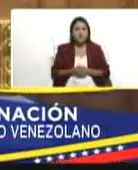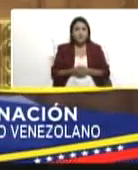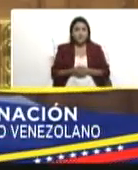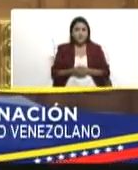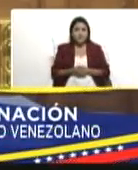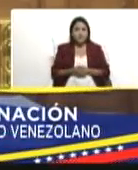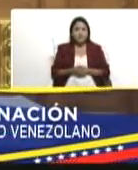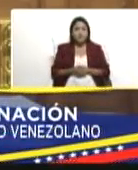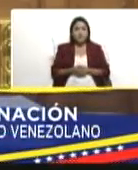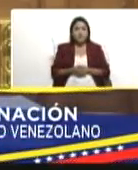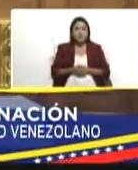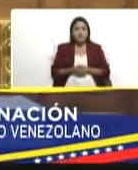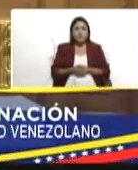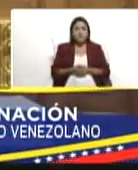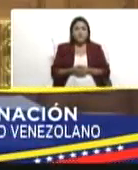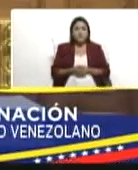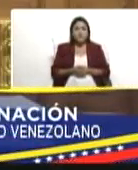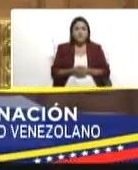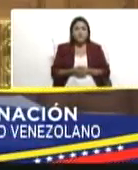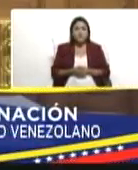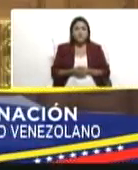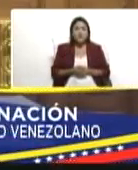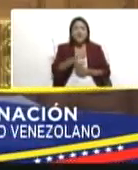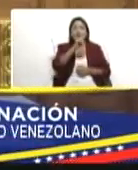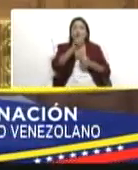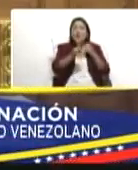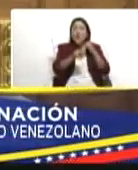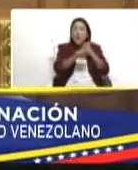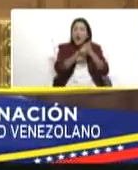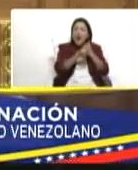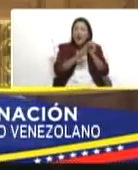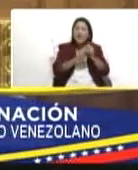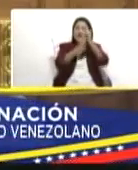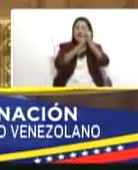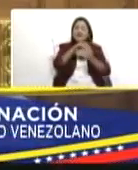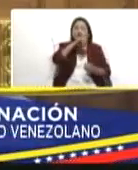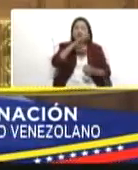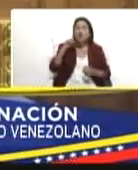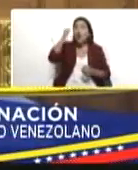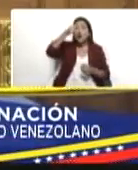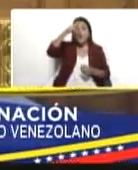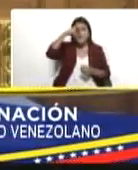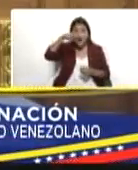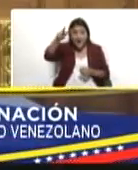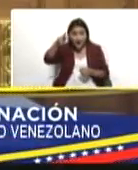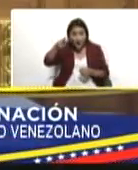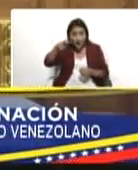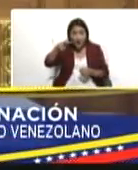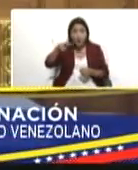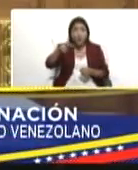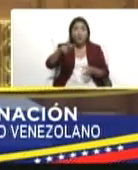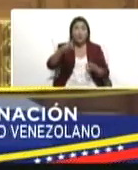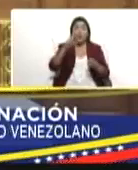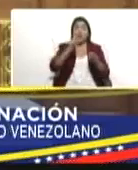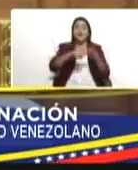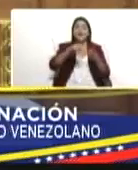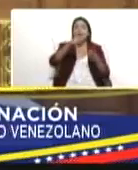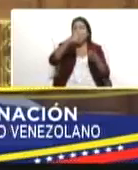disparan como le hicieron Emiliano Zapata como le hicieron a gusto César